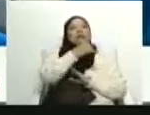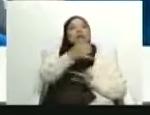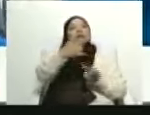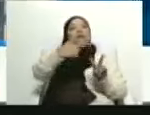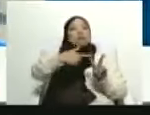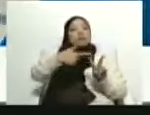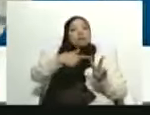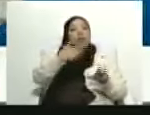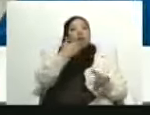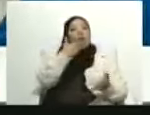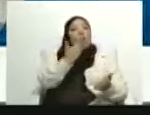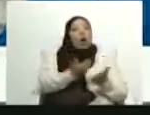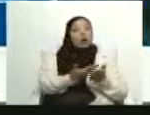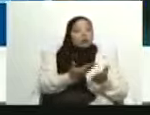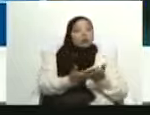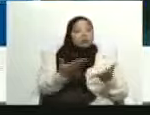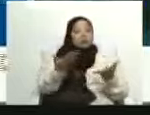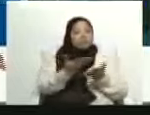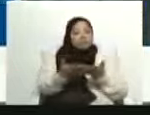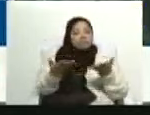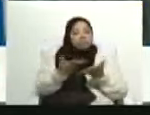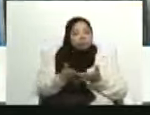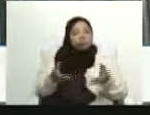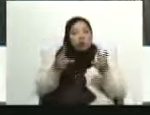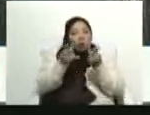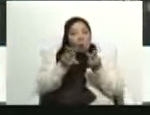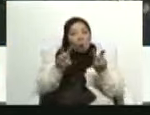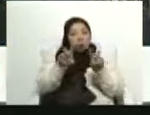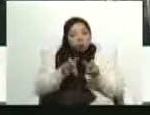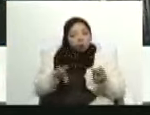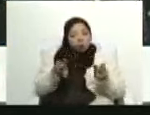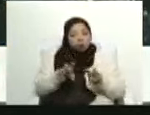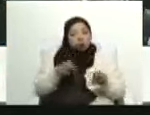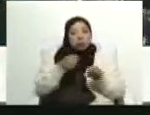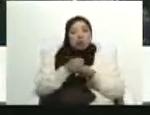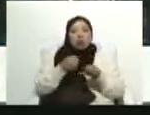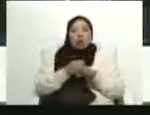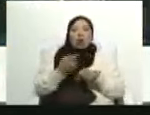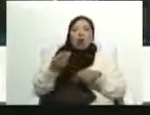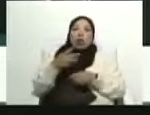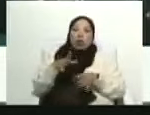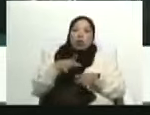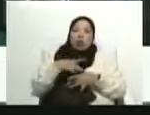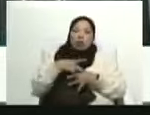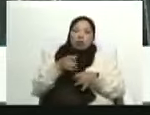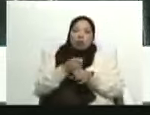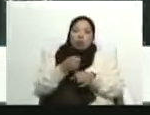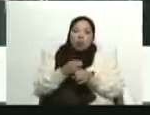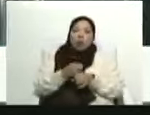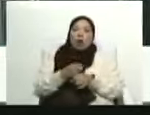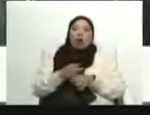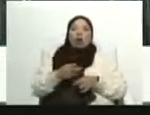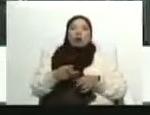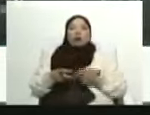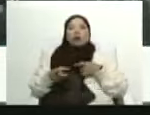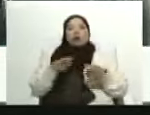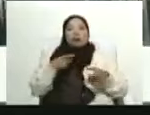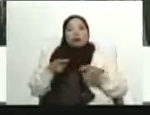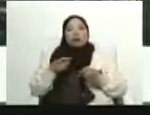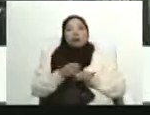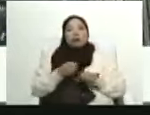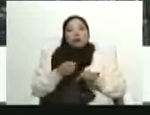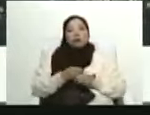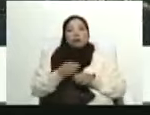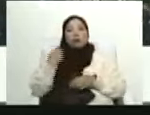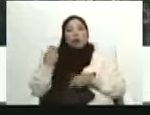sido desmontada una a una todas las intenciones desde la Fiscalía para tratar